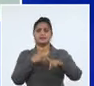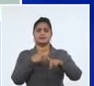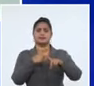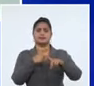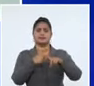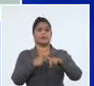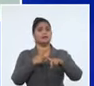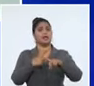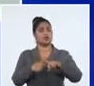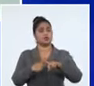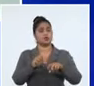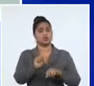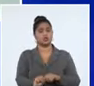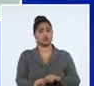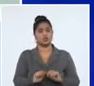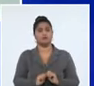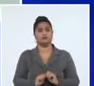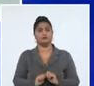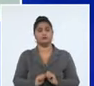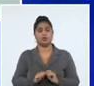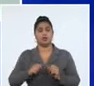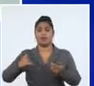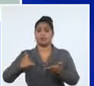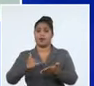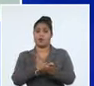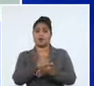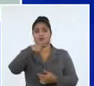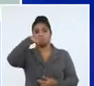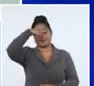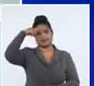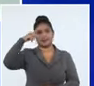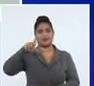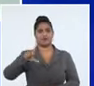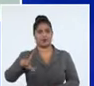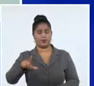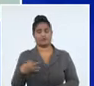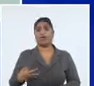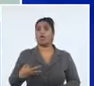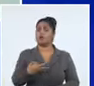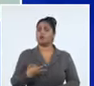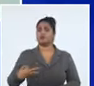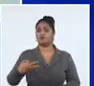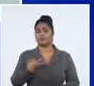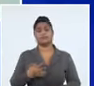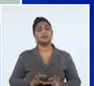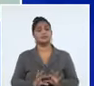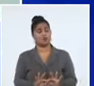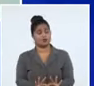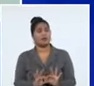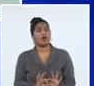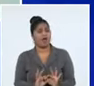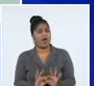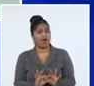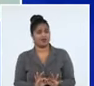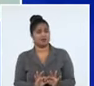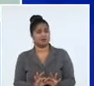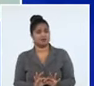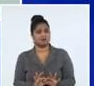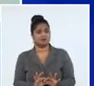y Sierra de Cubitas, que son los otros municipios que también han tenido tasas